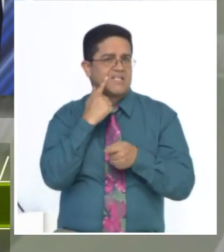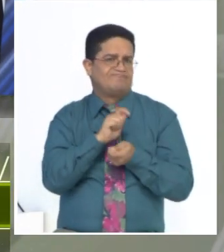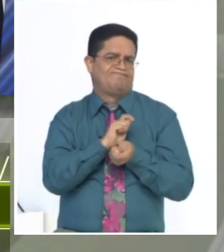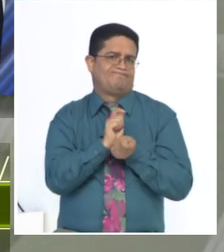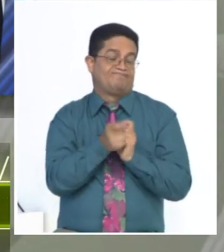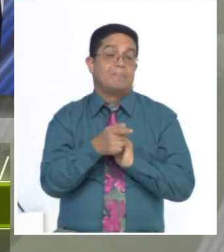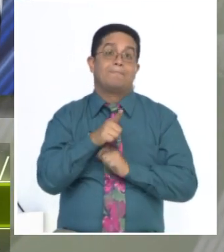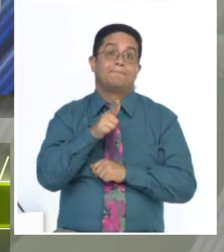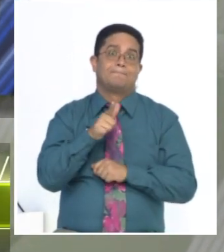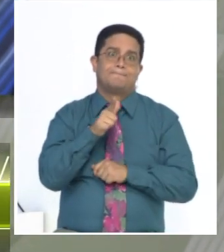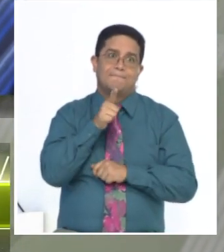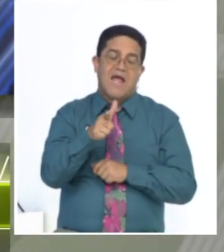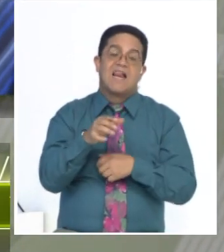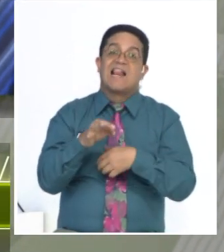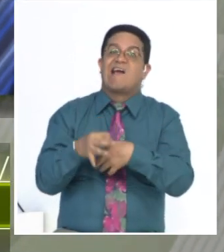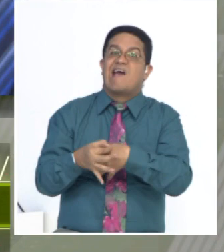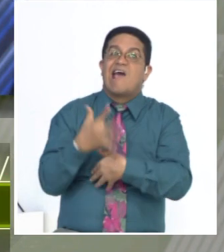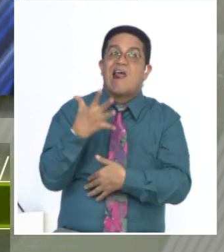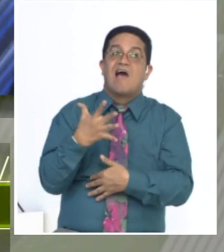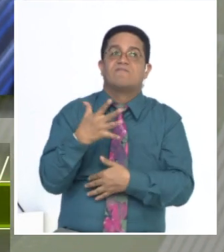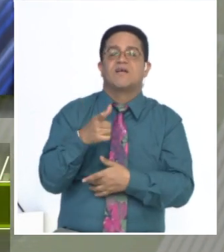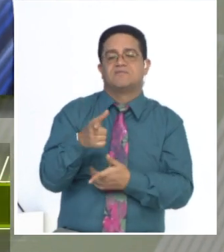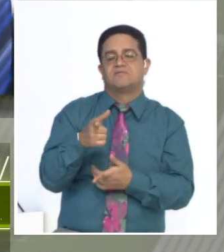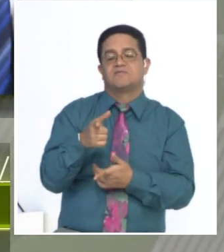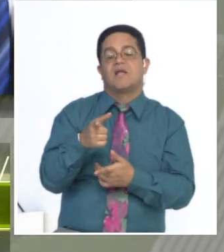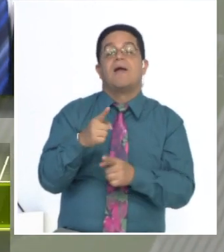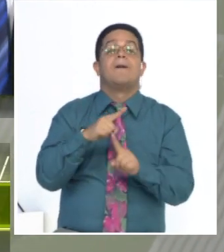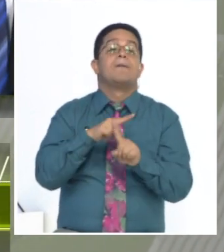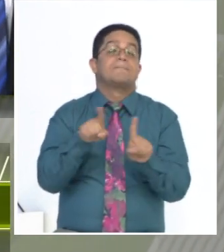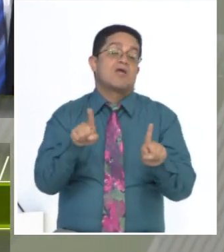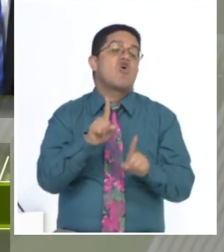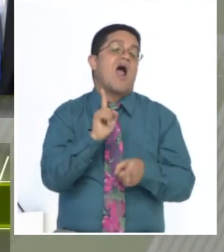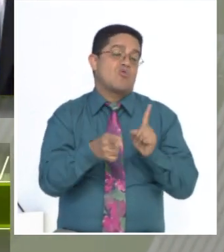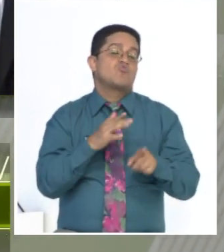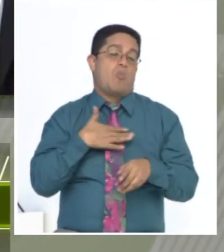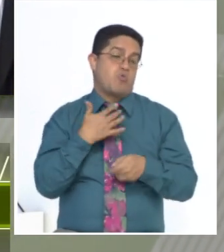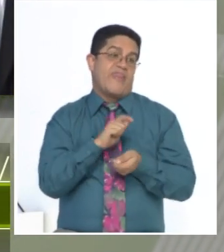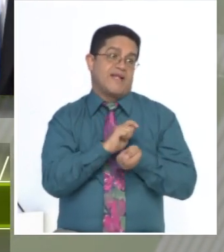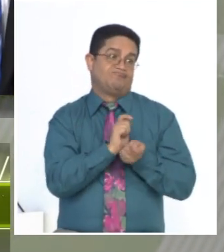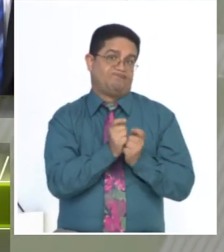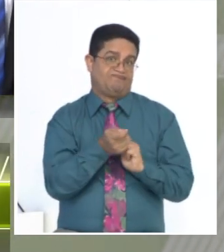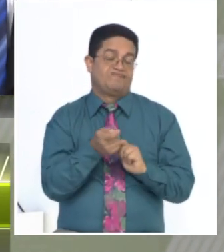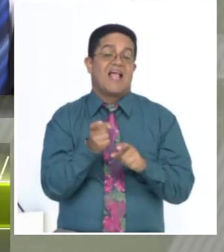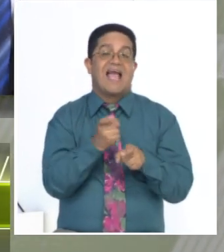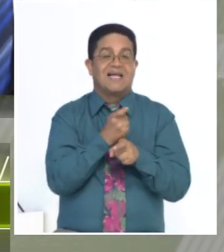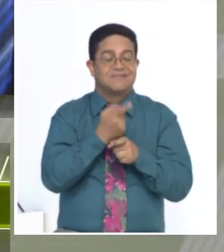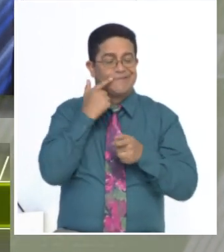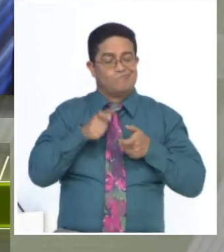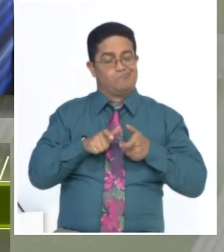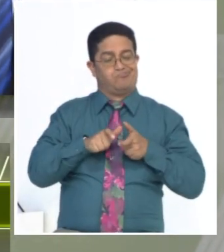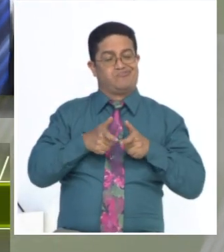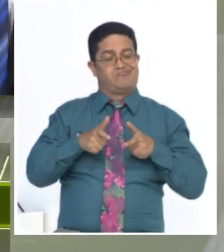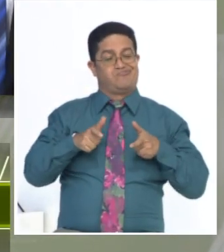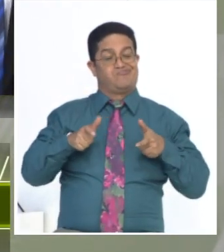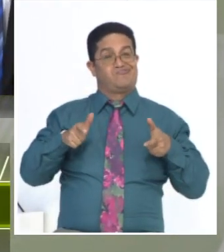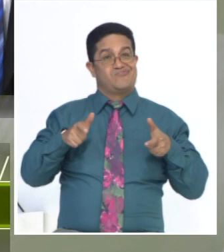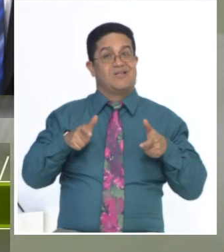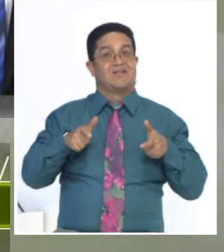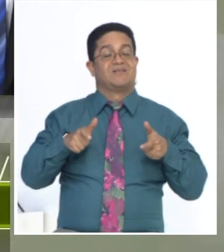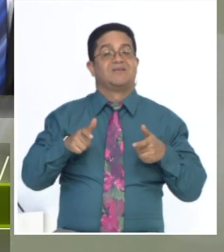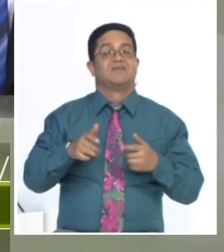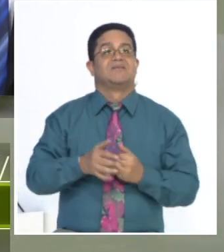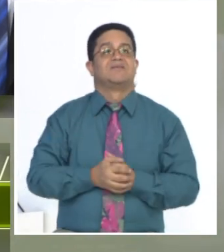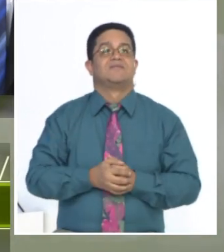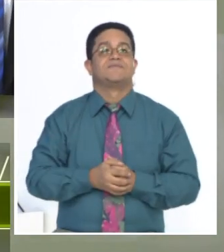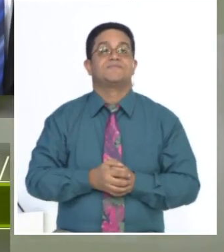las lesiones ocupantes de espacio tipo meningioma son benignos, pero otros pueden tener un grado de invasión mayor, es decir, un grado de proliferación y crecimiento celular